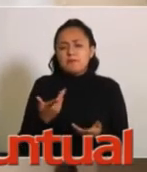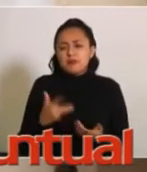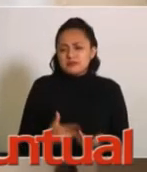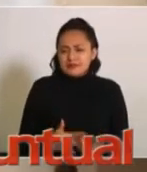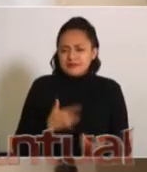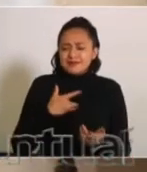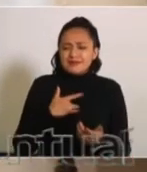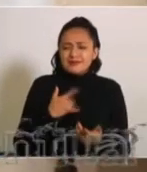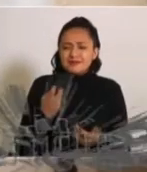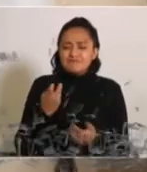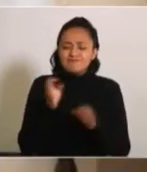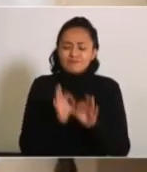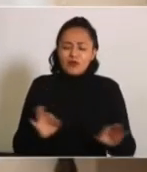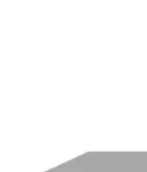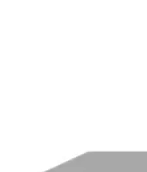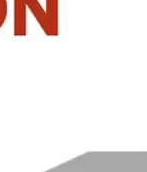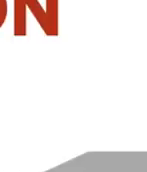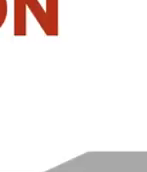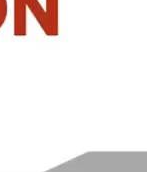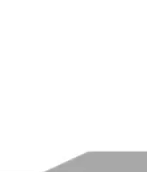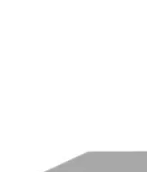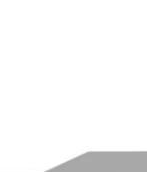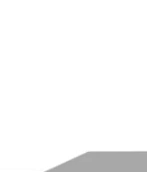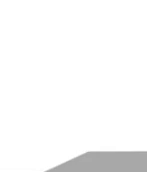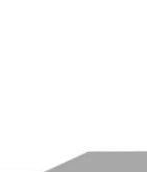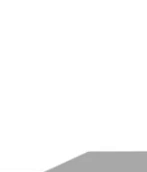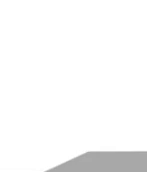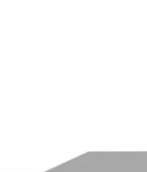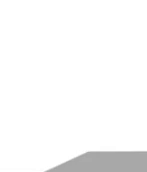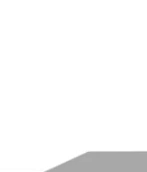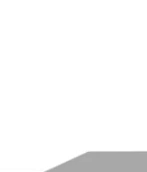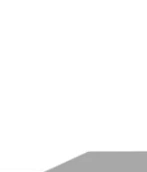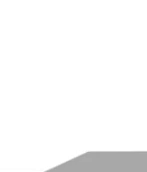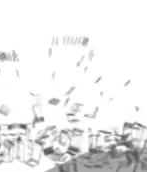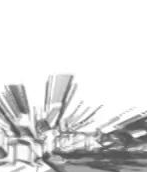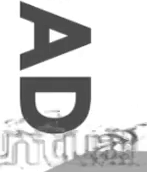es muy importante para nosotros poder de la información